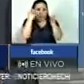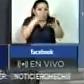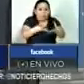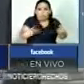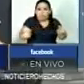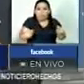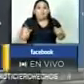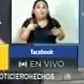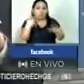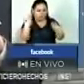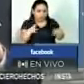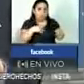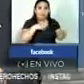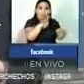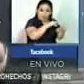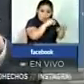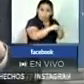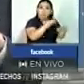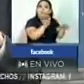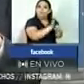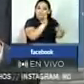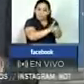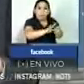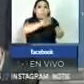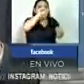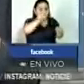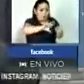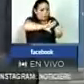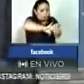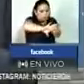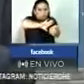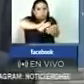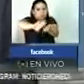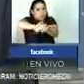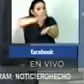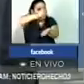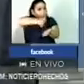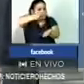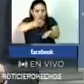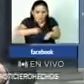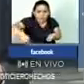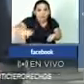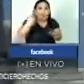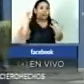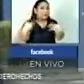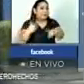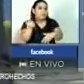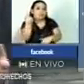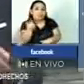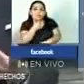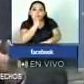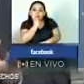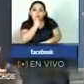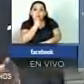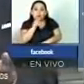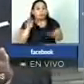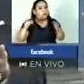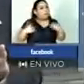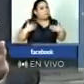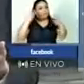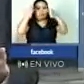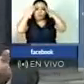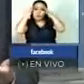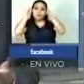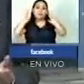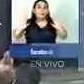Es decir, hay dinero suficiente como para seguir pagando pensiones. Ciertamente no sabemos